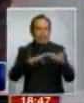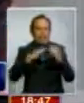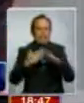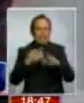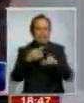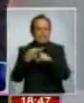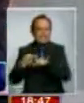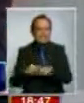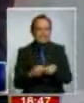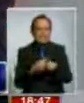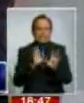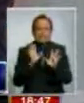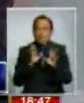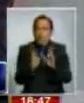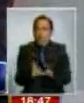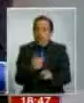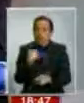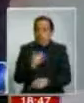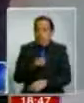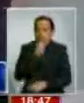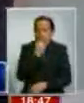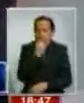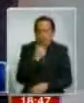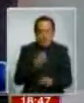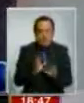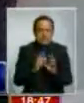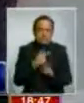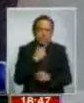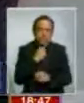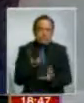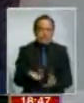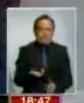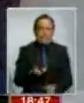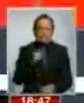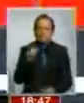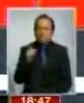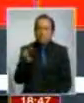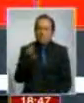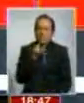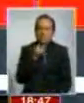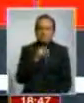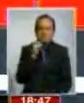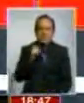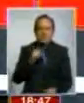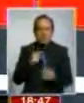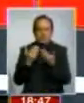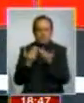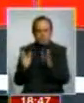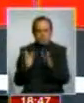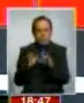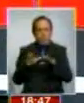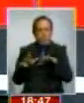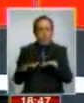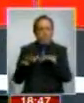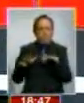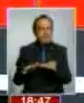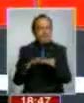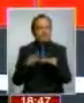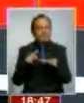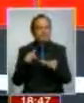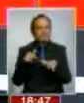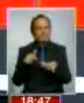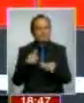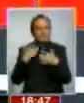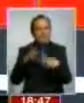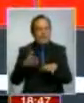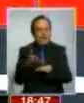sociedad. Ojalá que me equivoque, me encantaría equivocarme. Señor Larraín, usted ha dicho que este movimiento Amplitud fue una acción concertada incluso antes